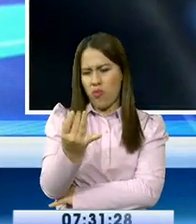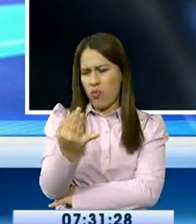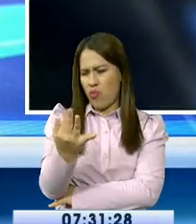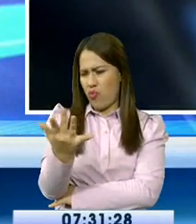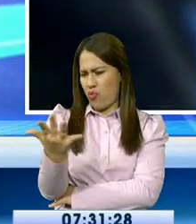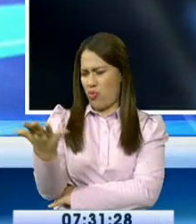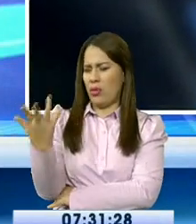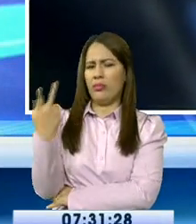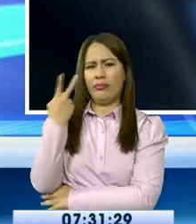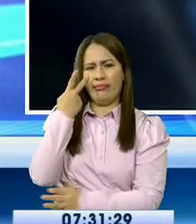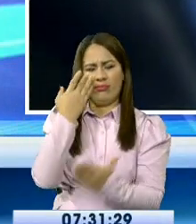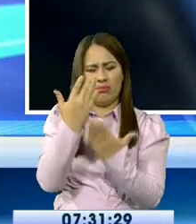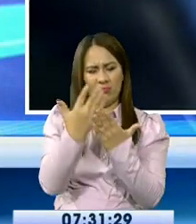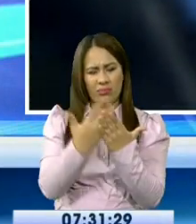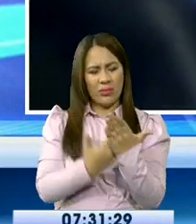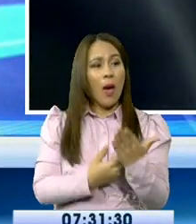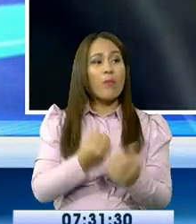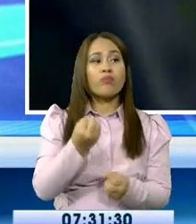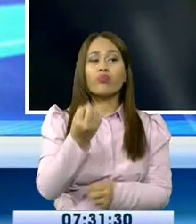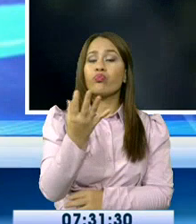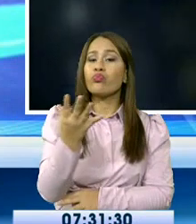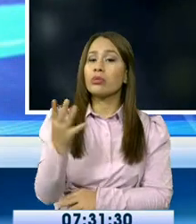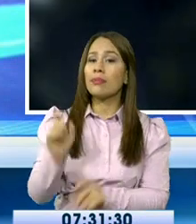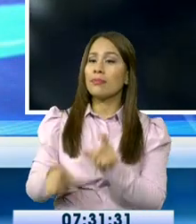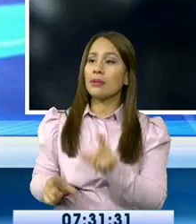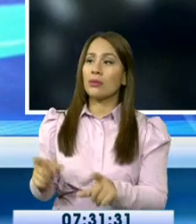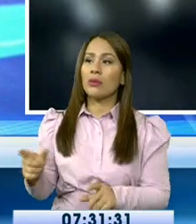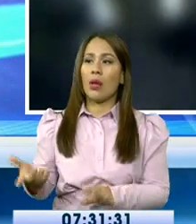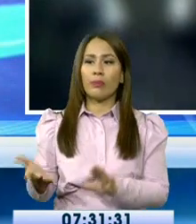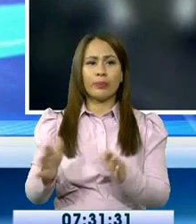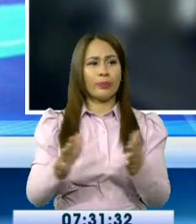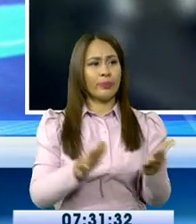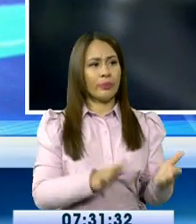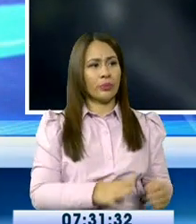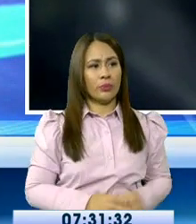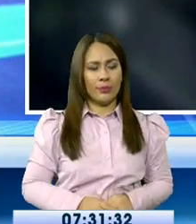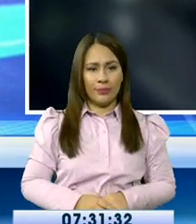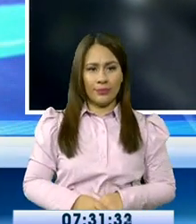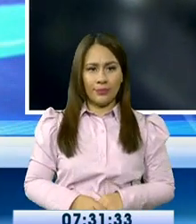esos. Cuánta gente han asesinado de esa manera.